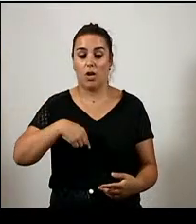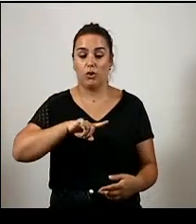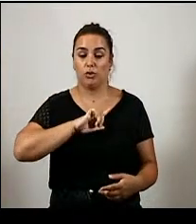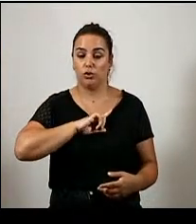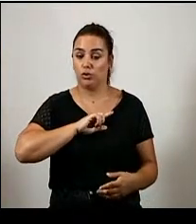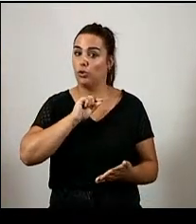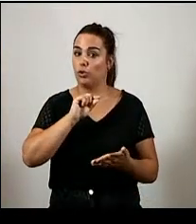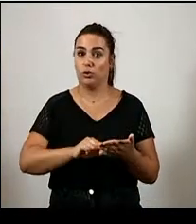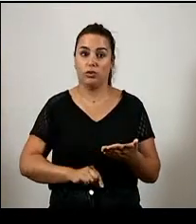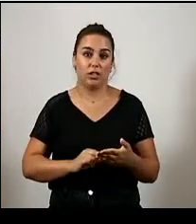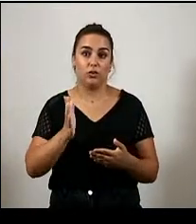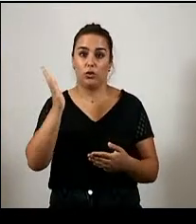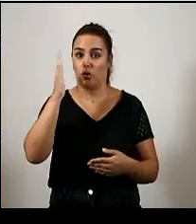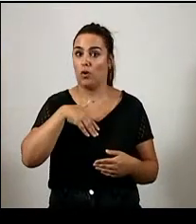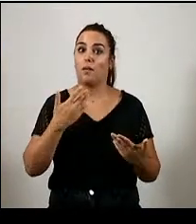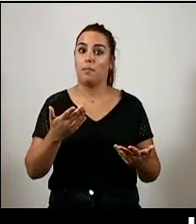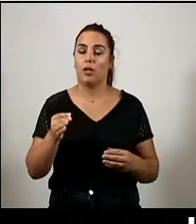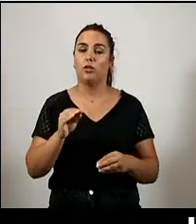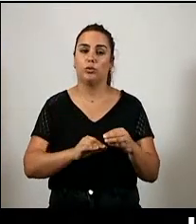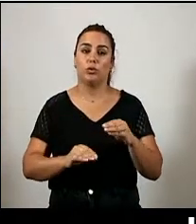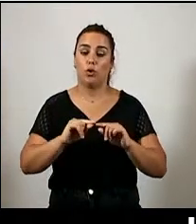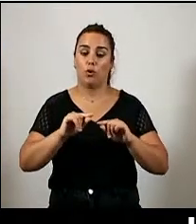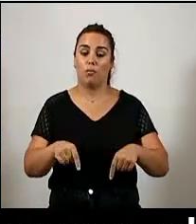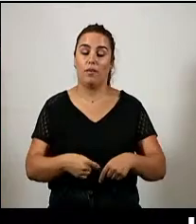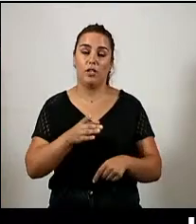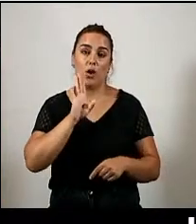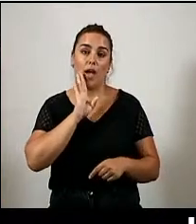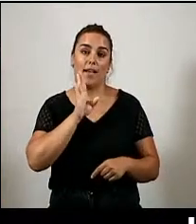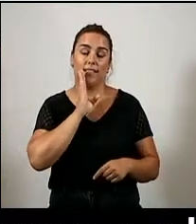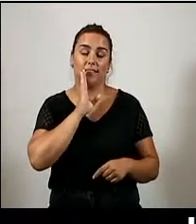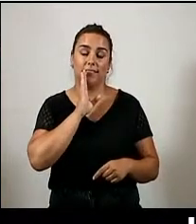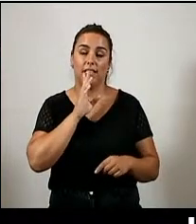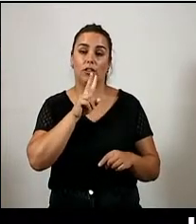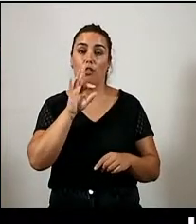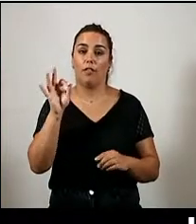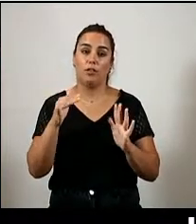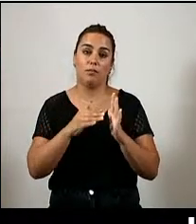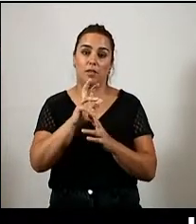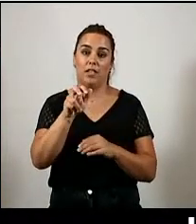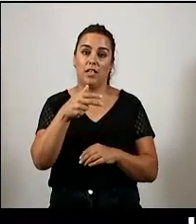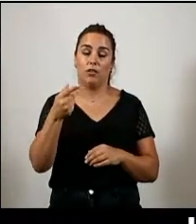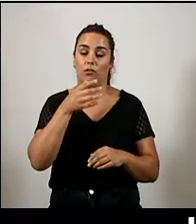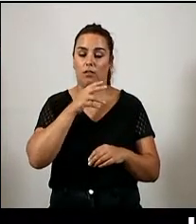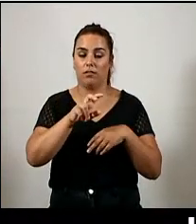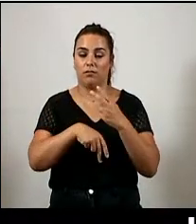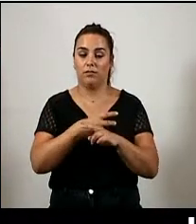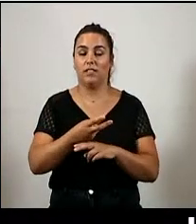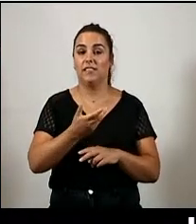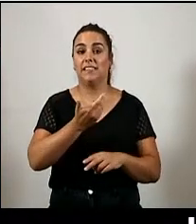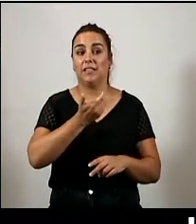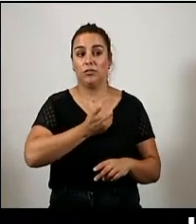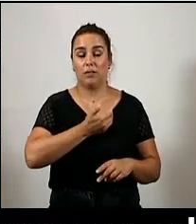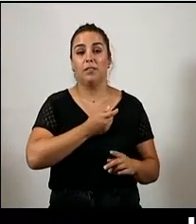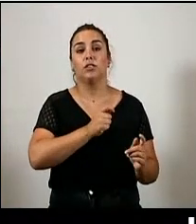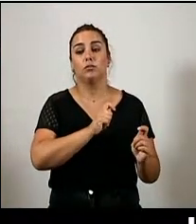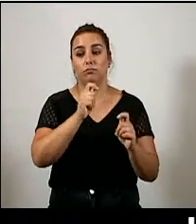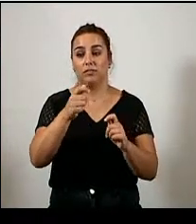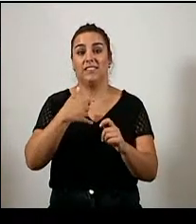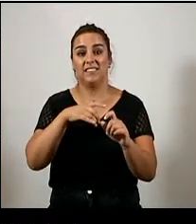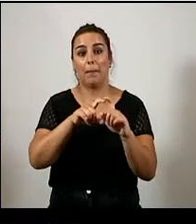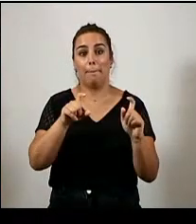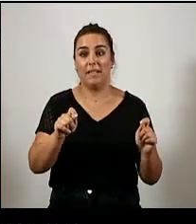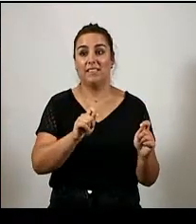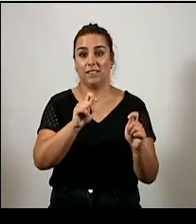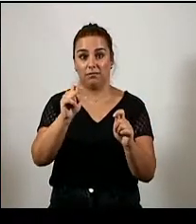contrato activo, tenemos que resolver el convenio anterior de los 300.000 euros y volver a firmar uno cuando el Ayuntamiento tenga adjudicado a la empresa que le